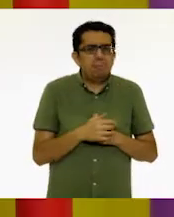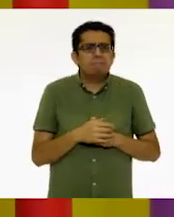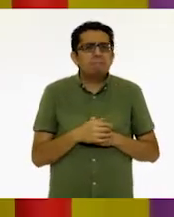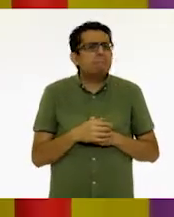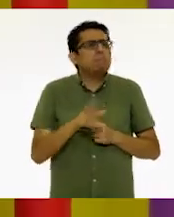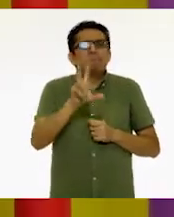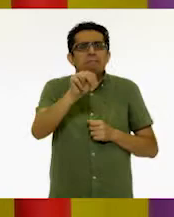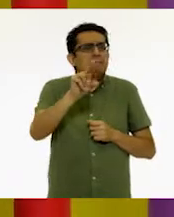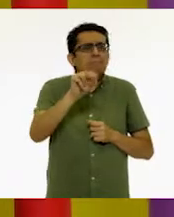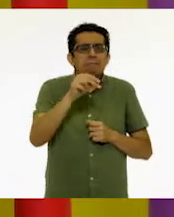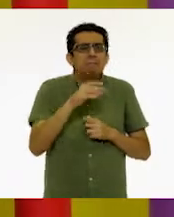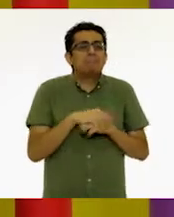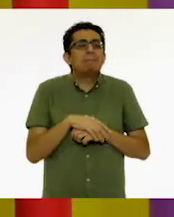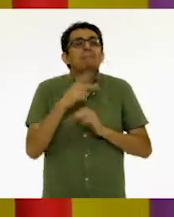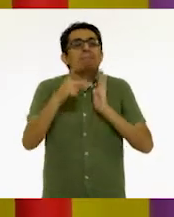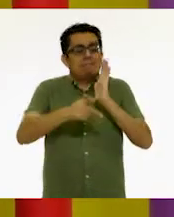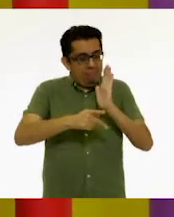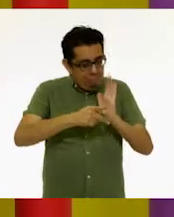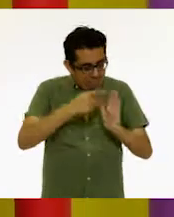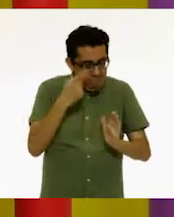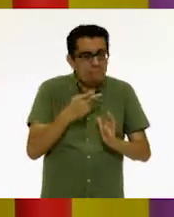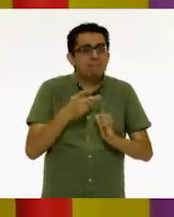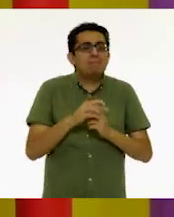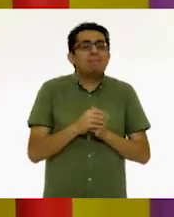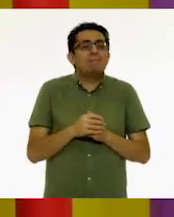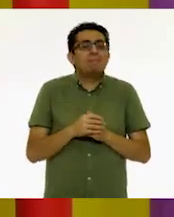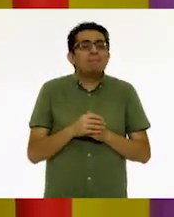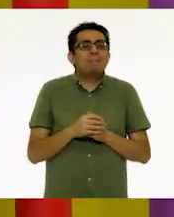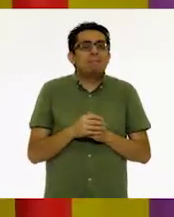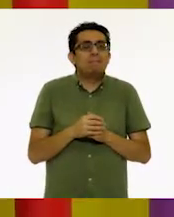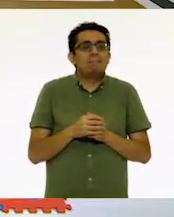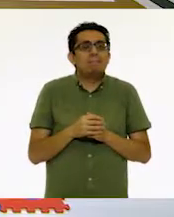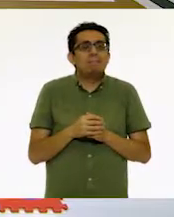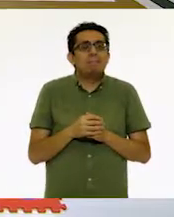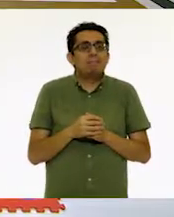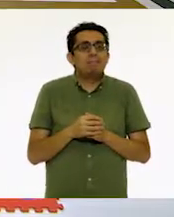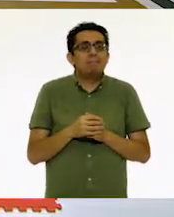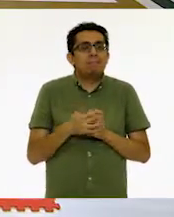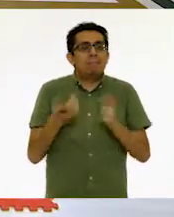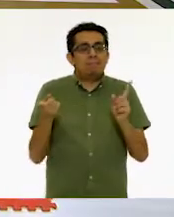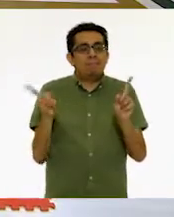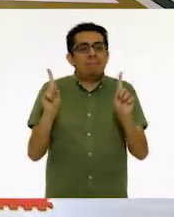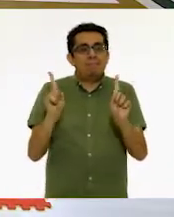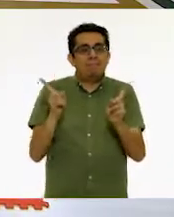No. Y se repite, entonces cuando se repita, cruzamos. Tú por para acá, el otro tú por lado.